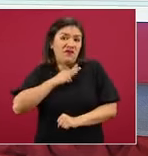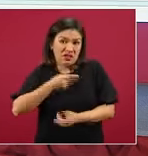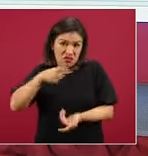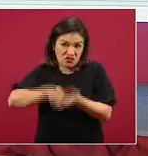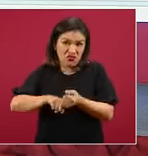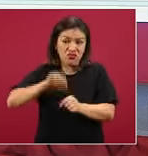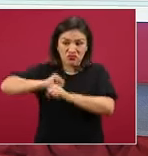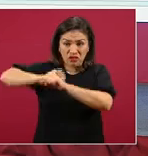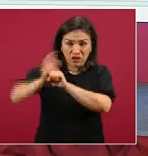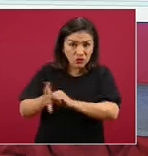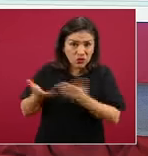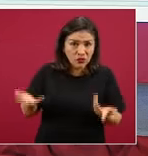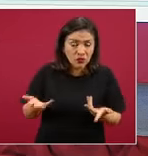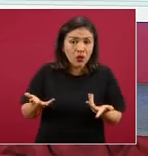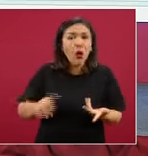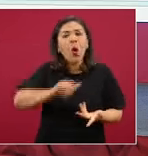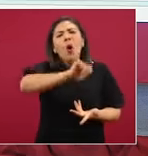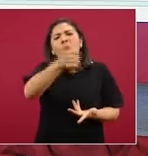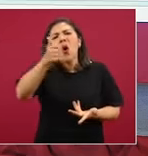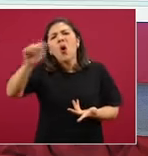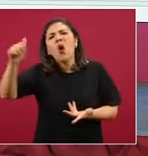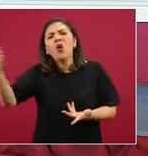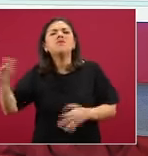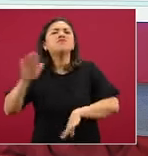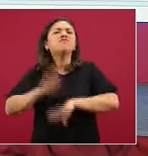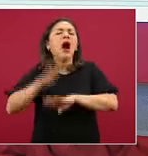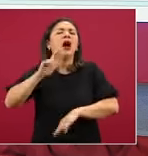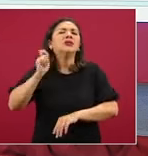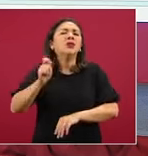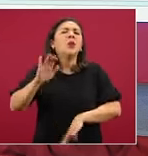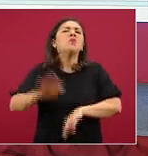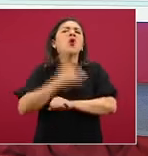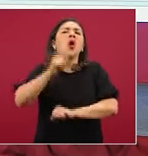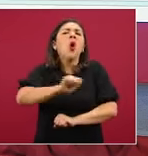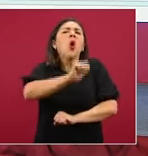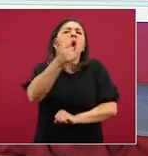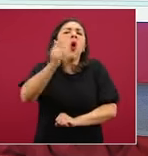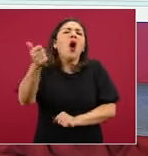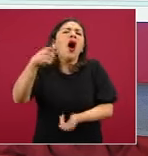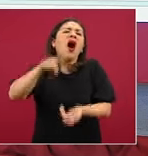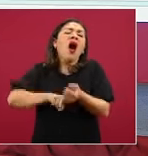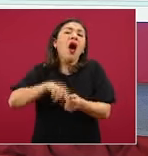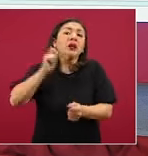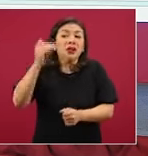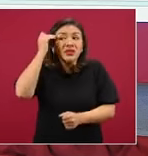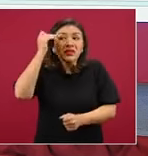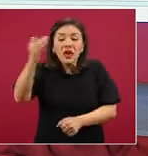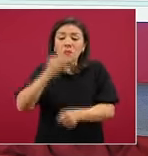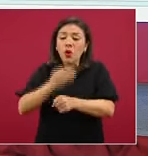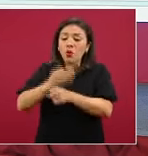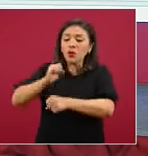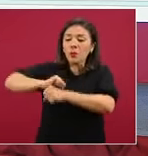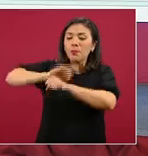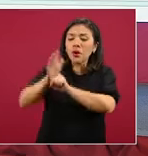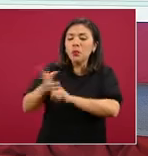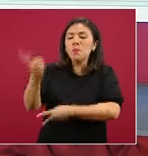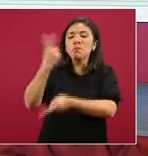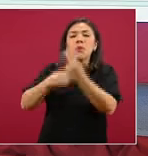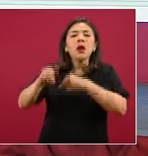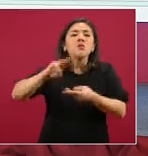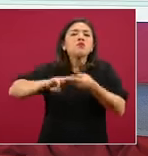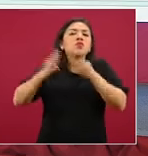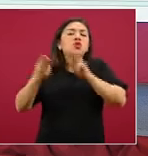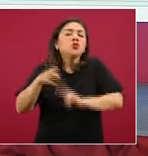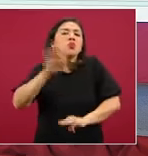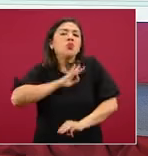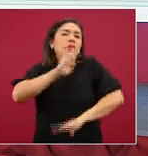virus SARS-CoV-2 y muchas otras que también pueden ser por otras situaciones que durante la pandemia se pueden presentar y ya